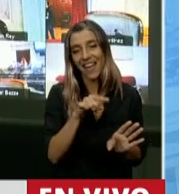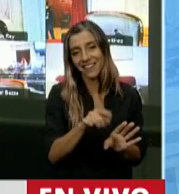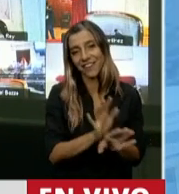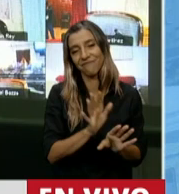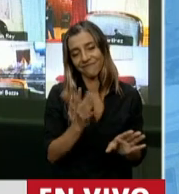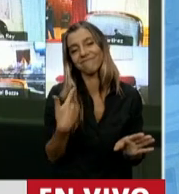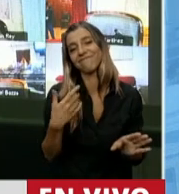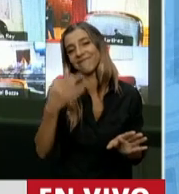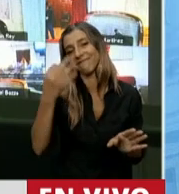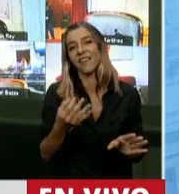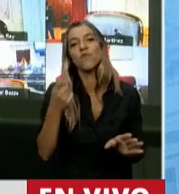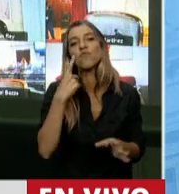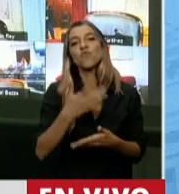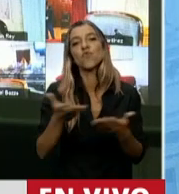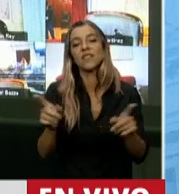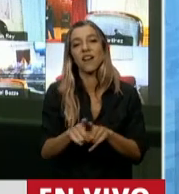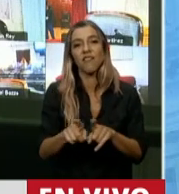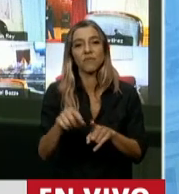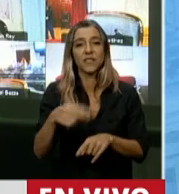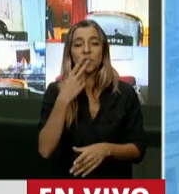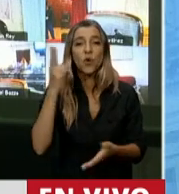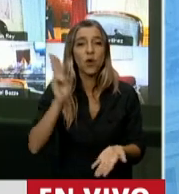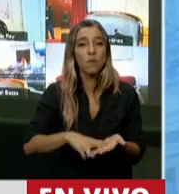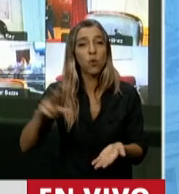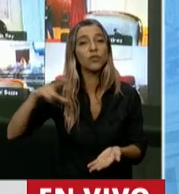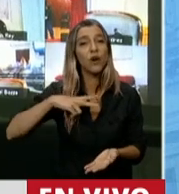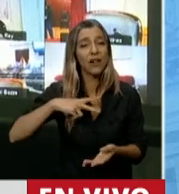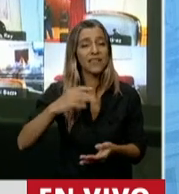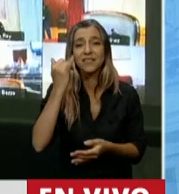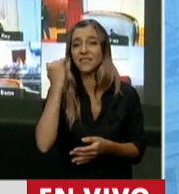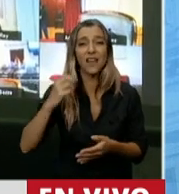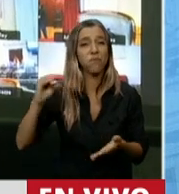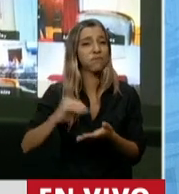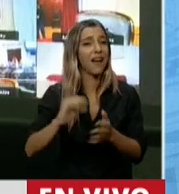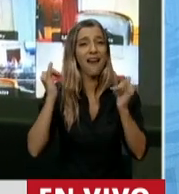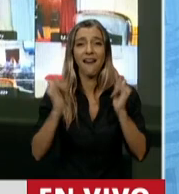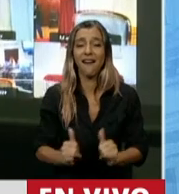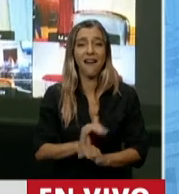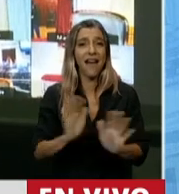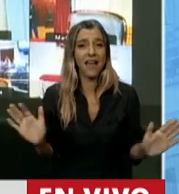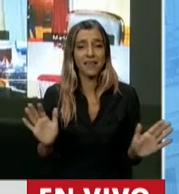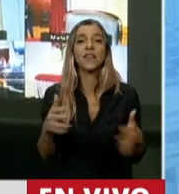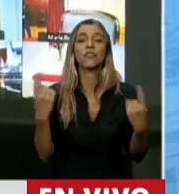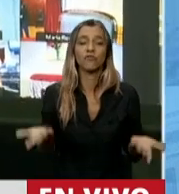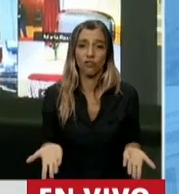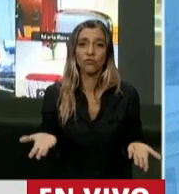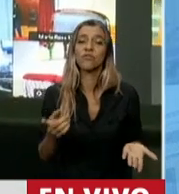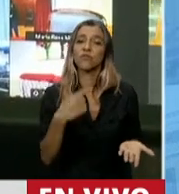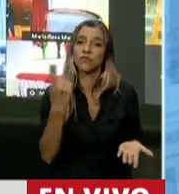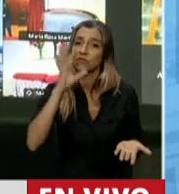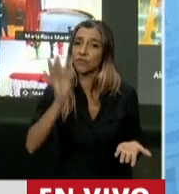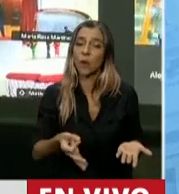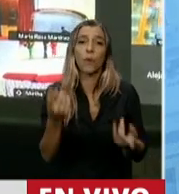llamadamente impuesto a la riqueza, figura en el padrón de contribuyentes del mismo. Pero no por tener cosas en abundancia